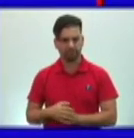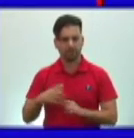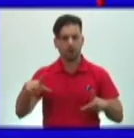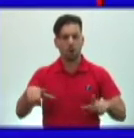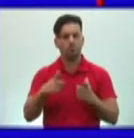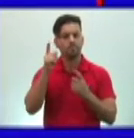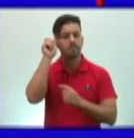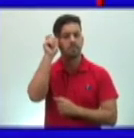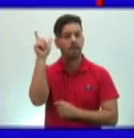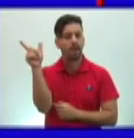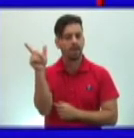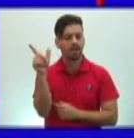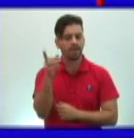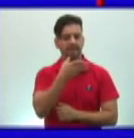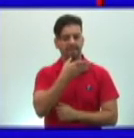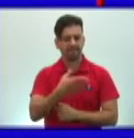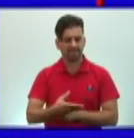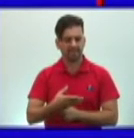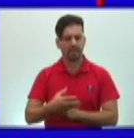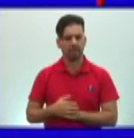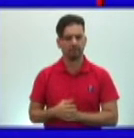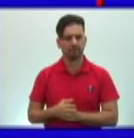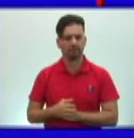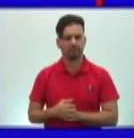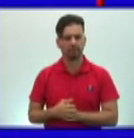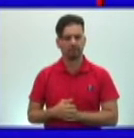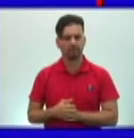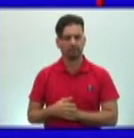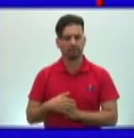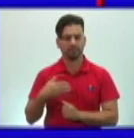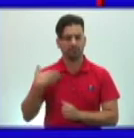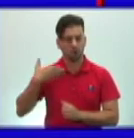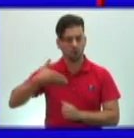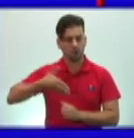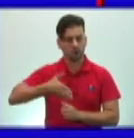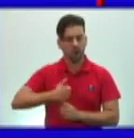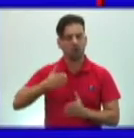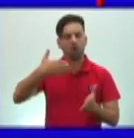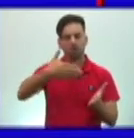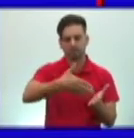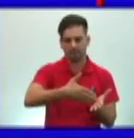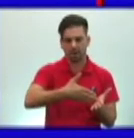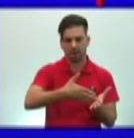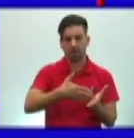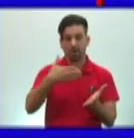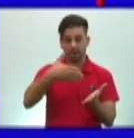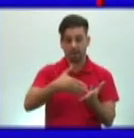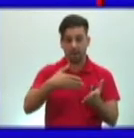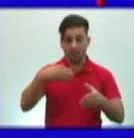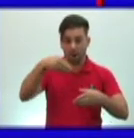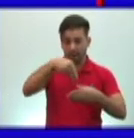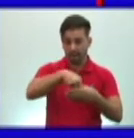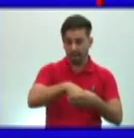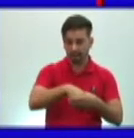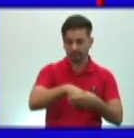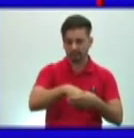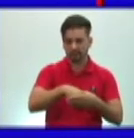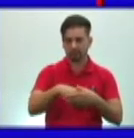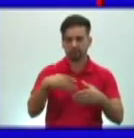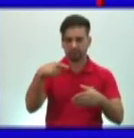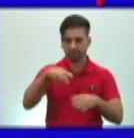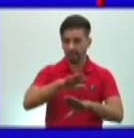Fidel: si salgo, llego. Si llego, entro. Si entro,